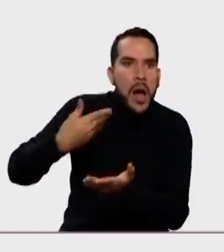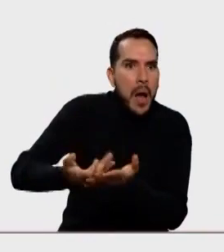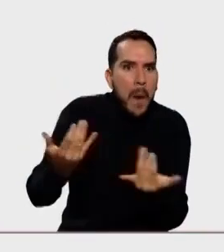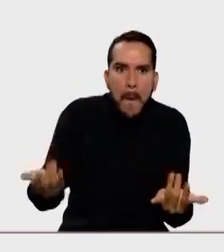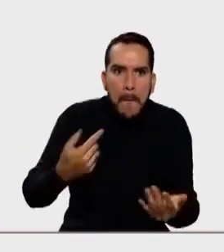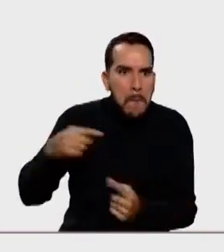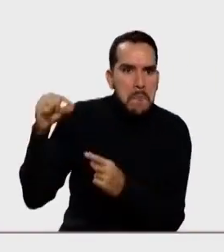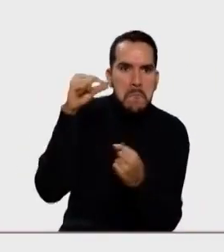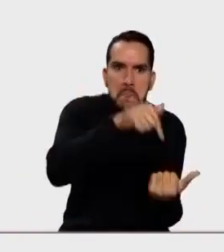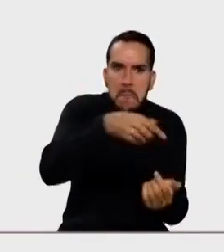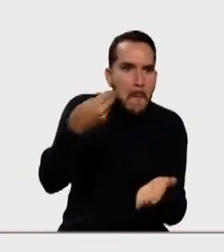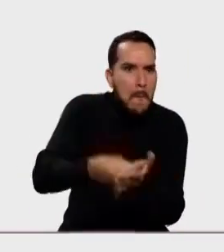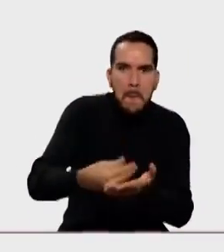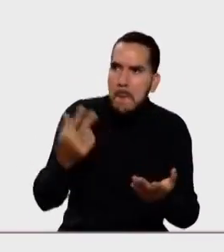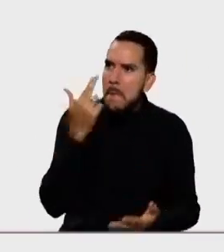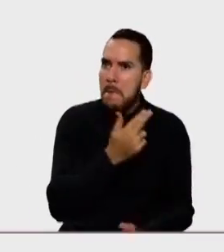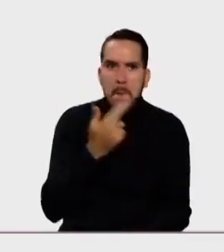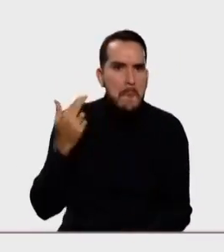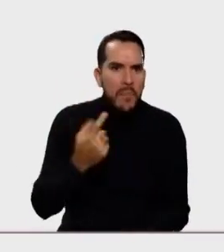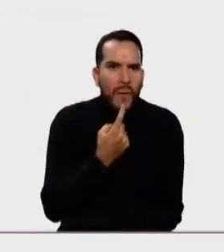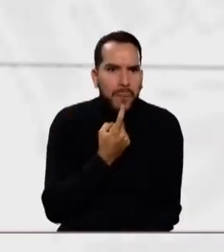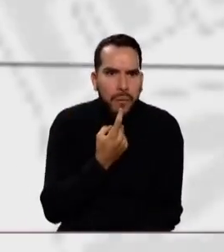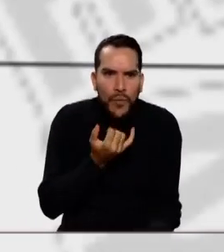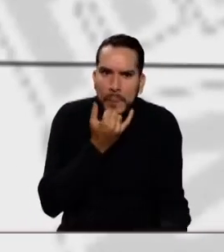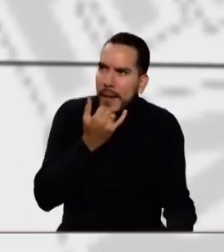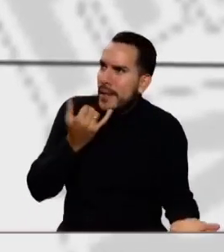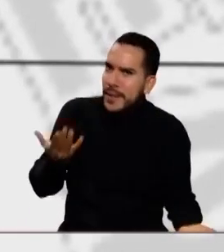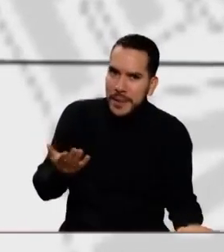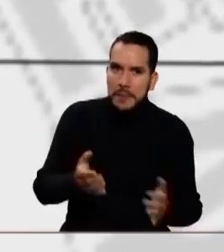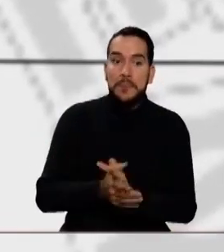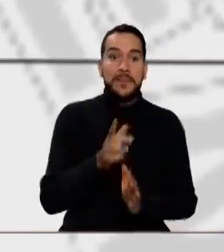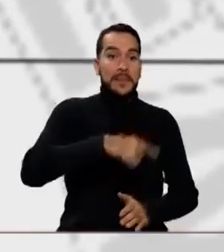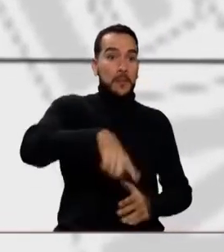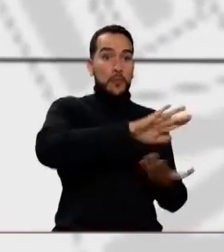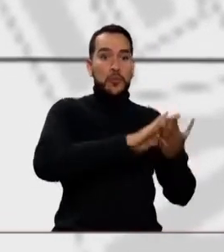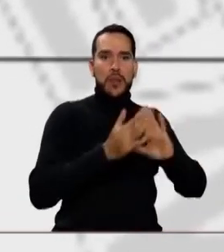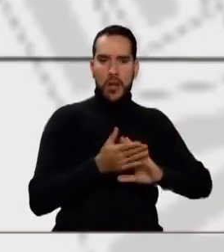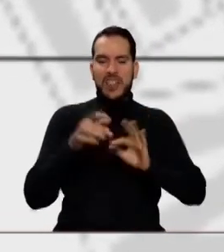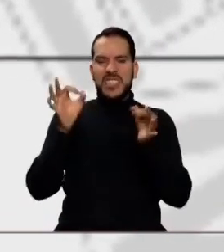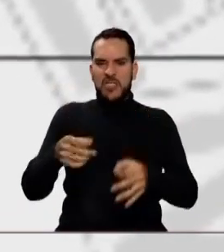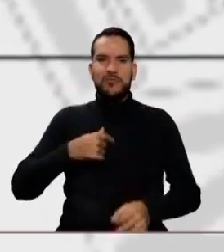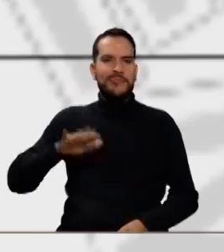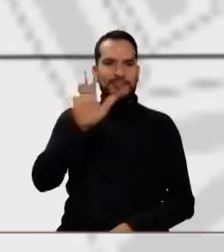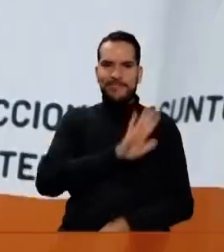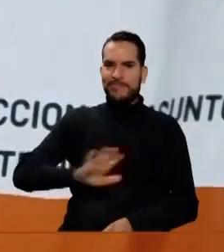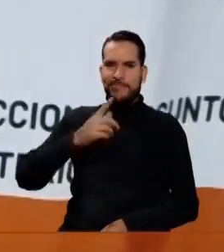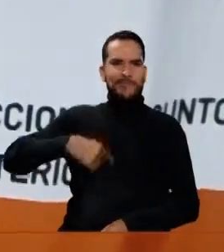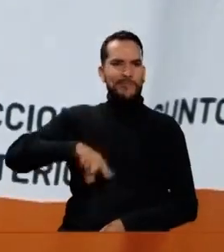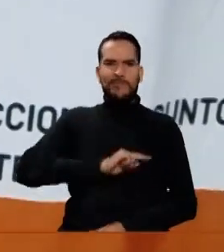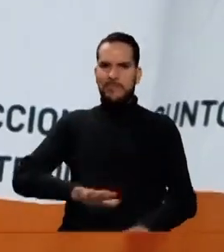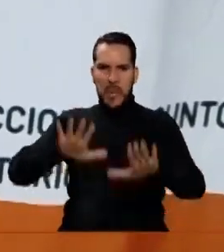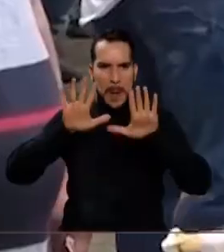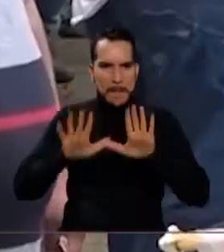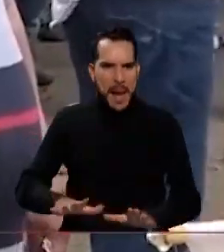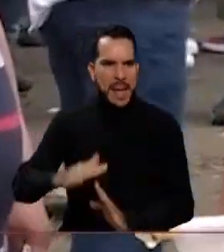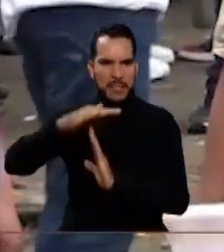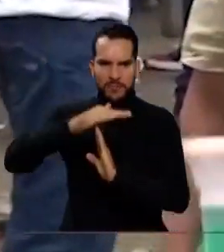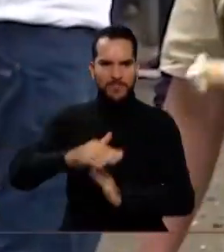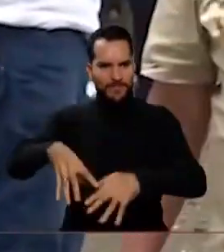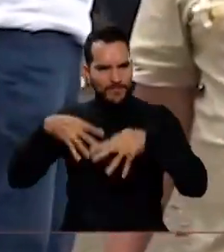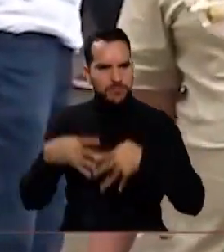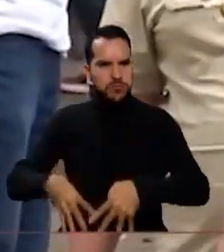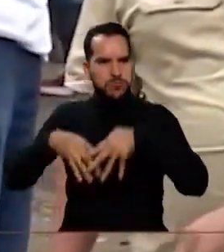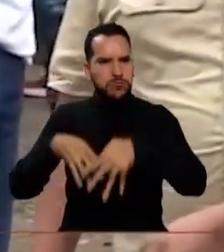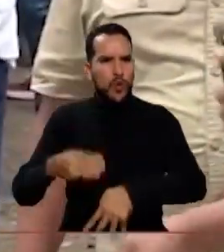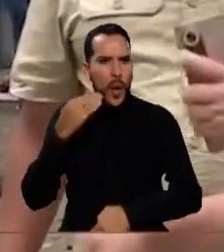esos recursos. Las comunidades aseguran que están dispuestas a bloquear el departamento el próximo 2 de abril. Es indefinidas. El no